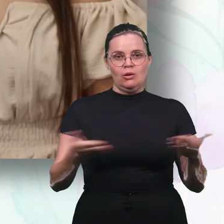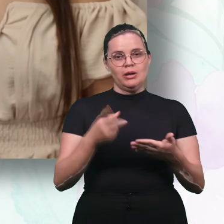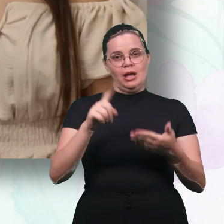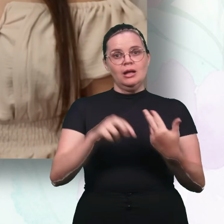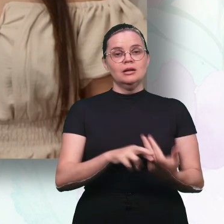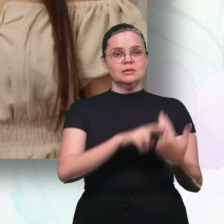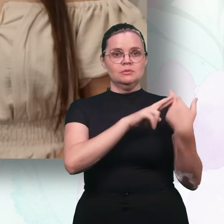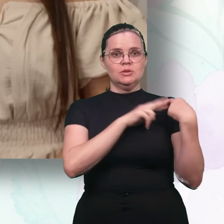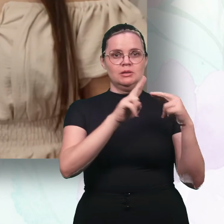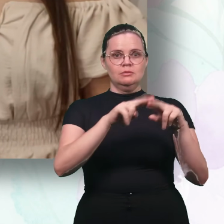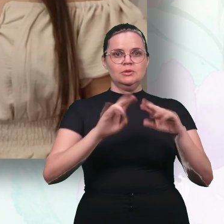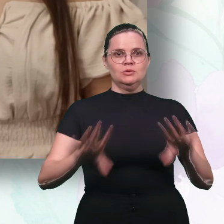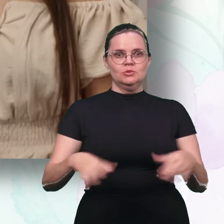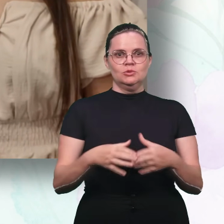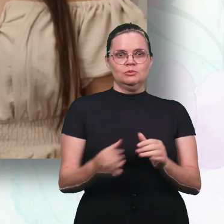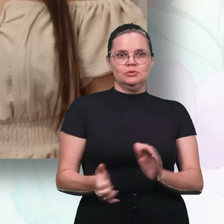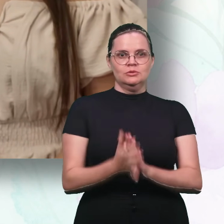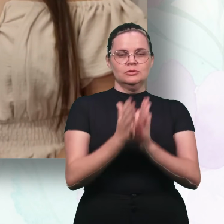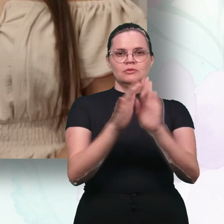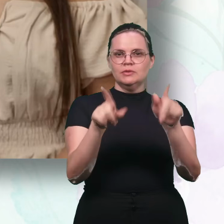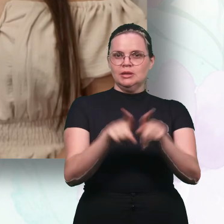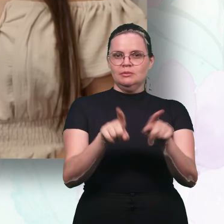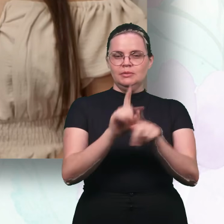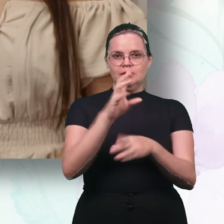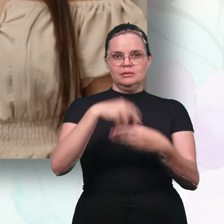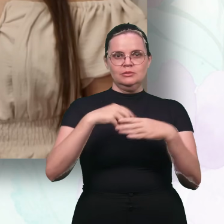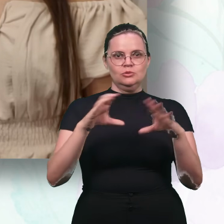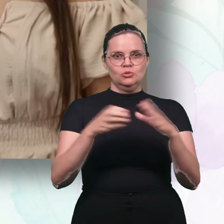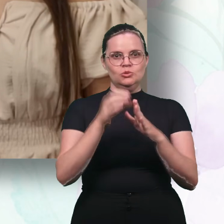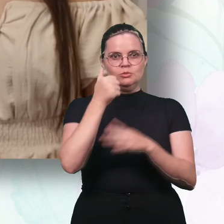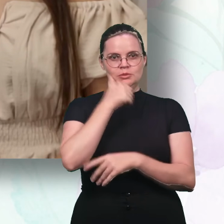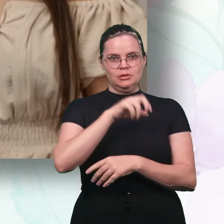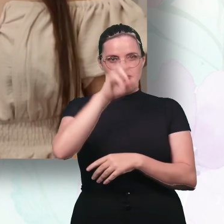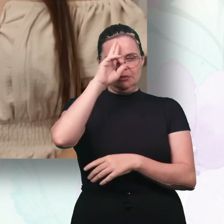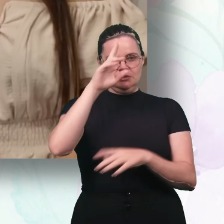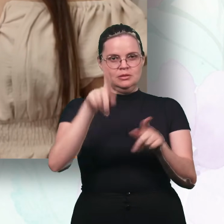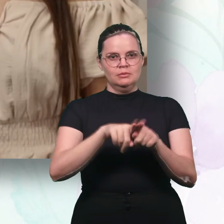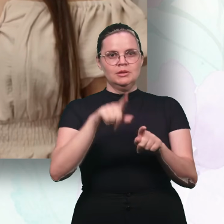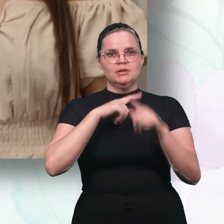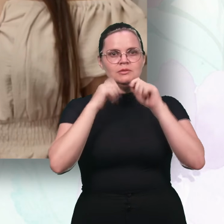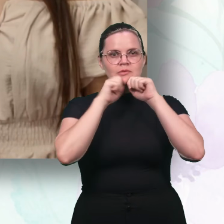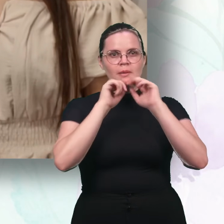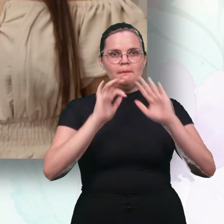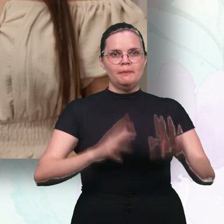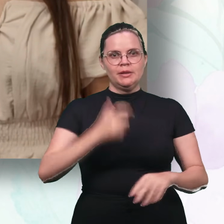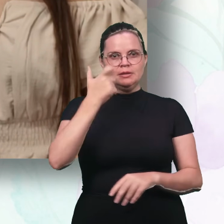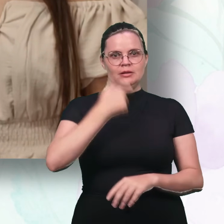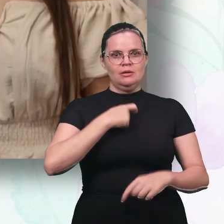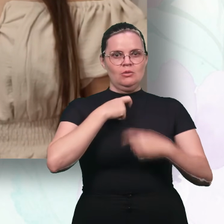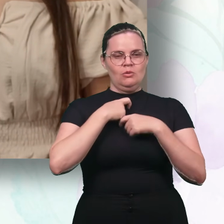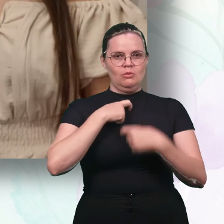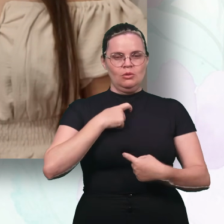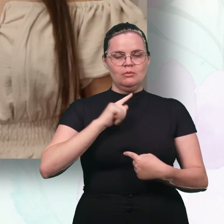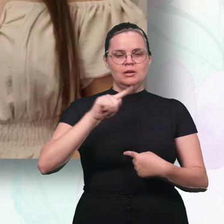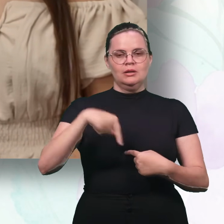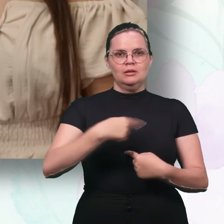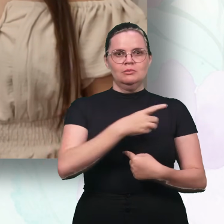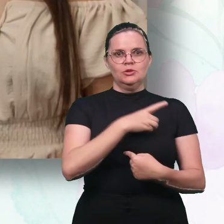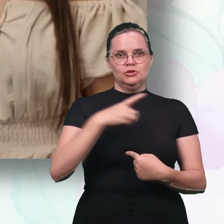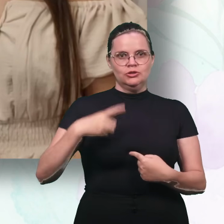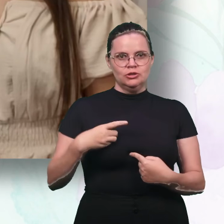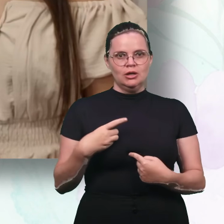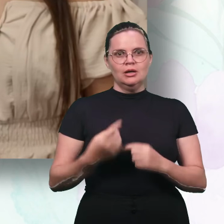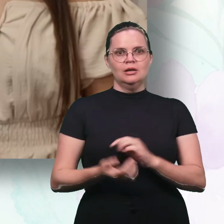Lobor, también es parte de la señora, la bendición también de yo crecer como obrero, diácono, y el